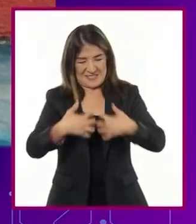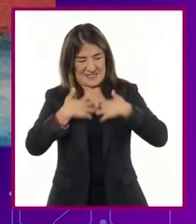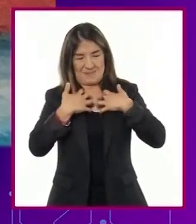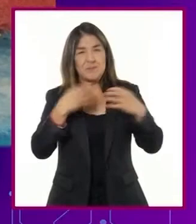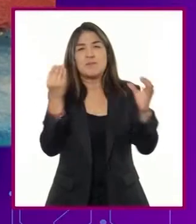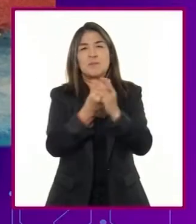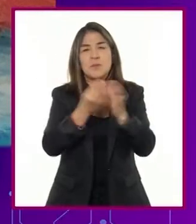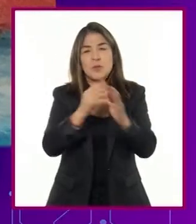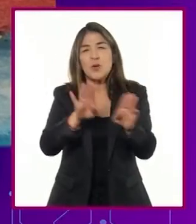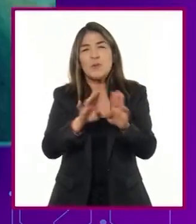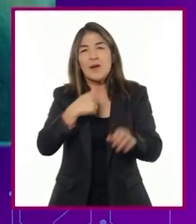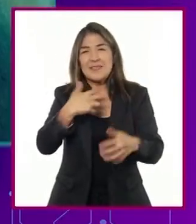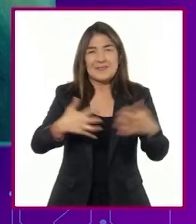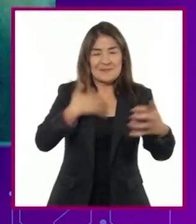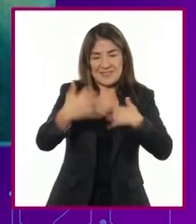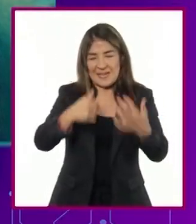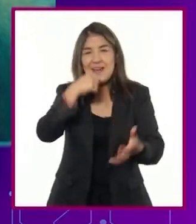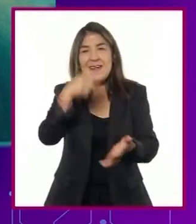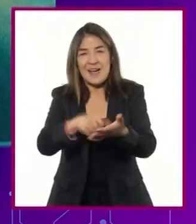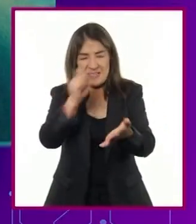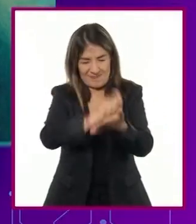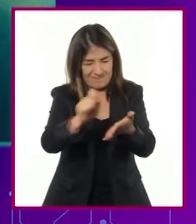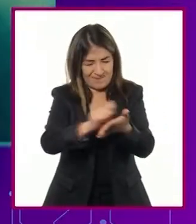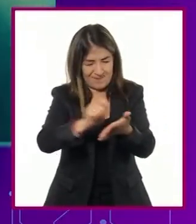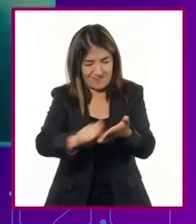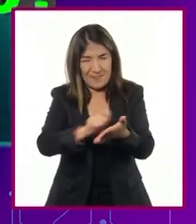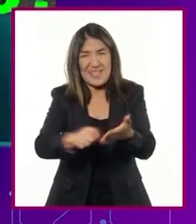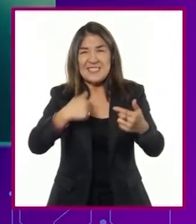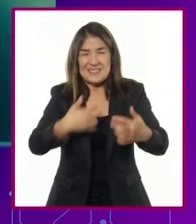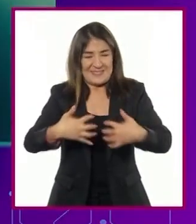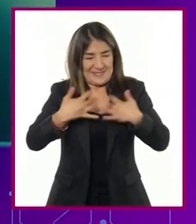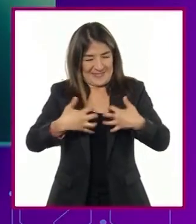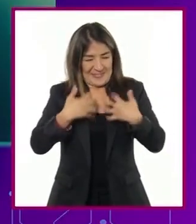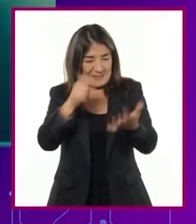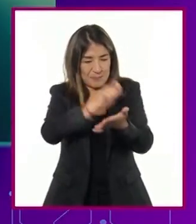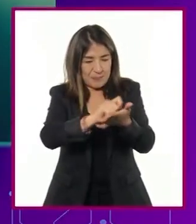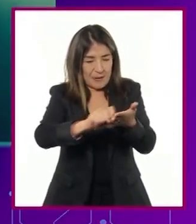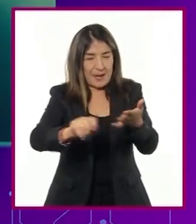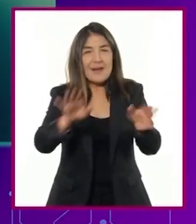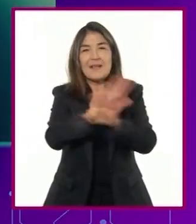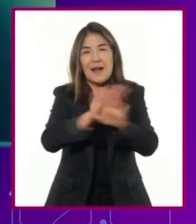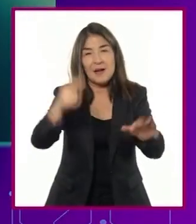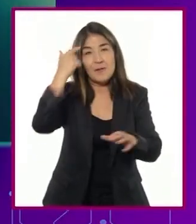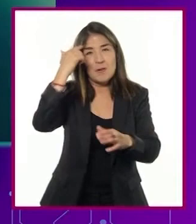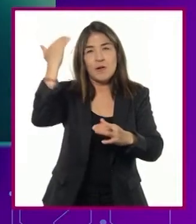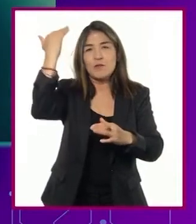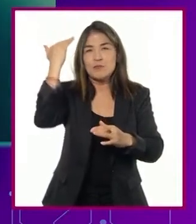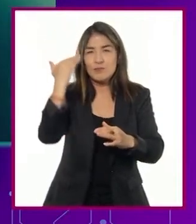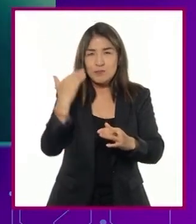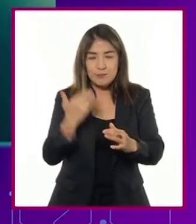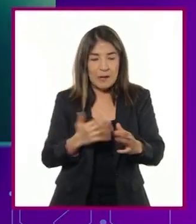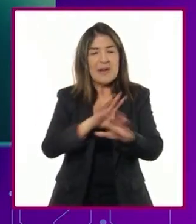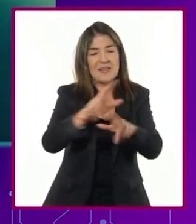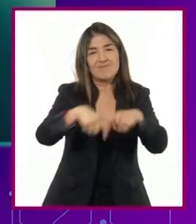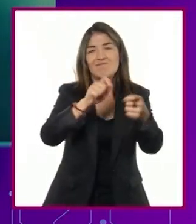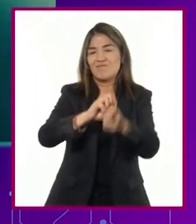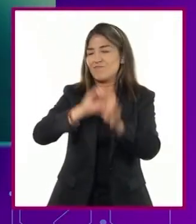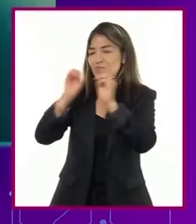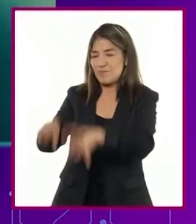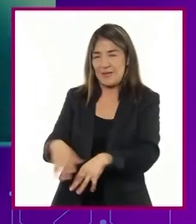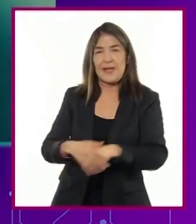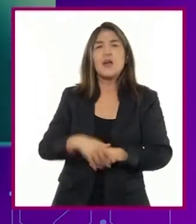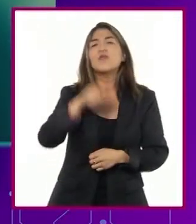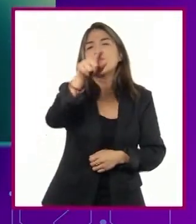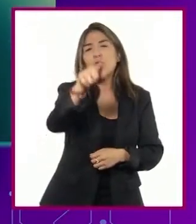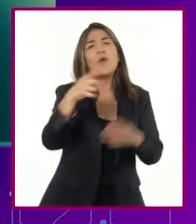carta expresando lo que se siente y posteriormente romperla. ¿Qué haces tú cuando las emociones, como la ira o el enojo,